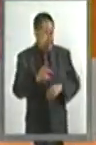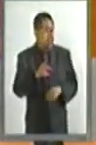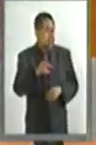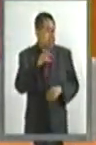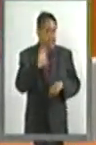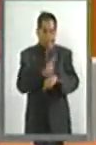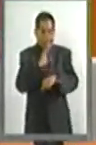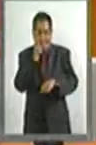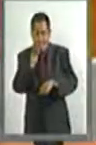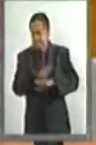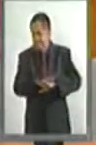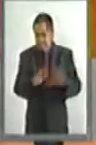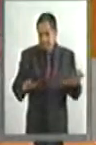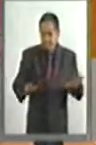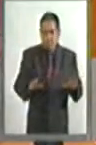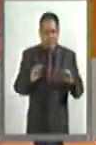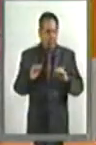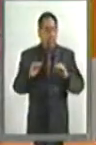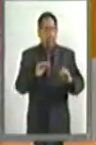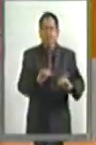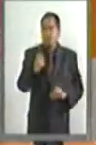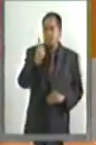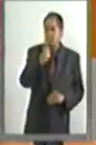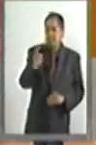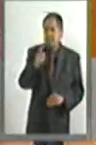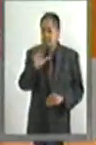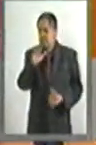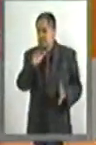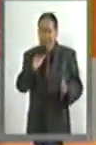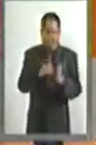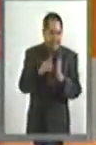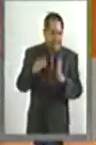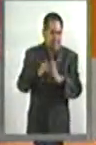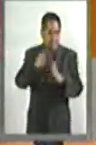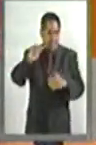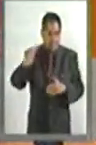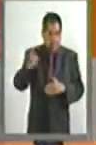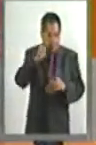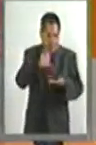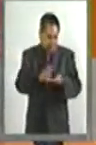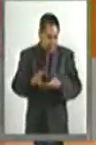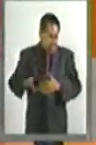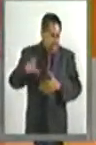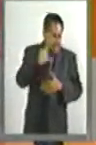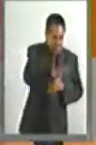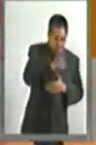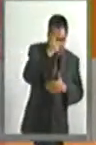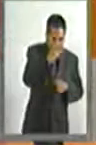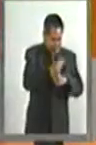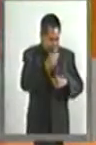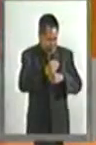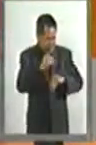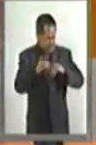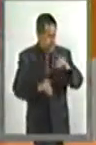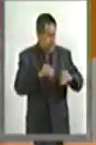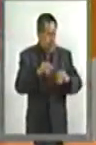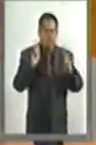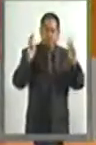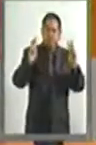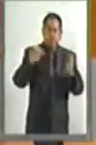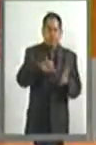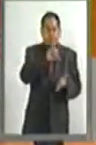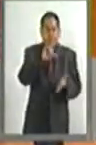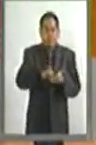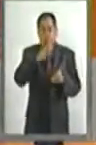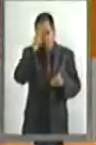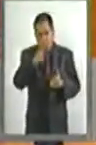eléctrica. Invertir más de 150 millones de dólares en la creación de los Centros Mexicanos